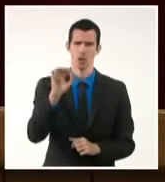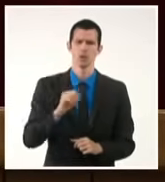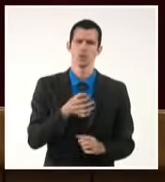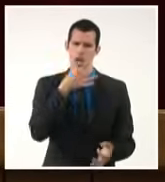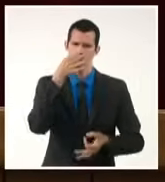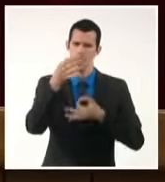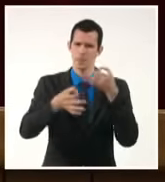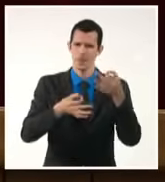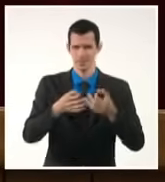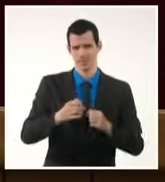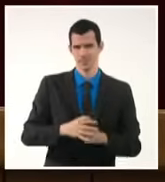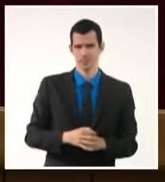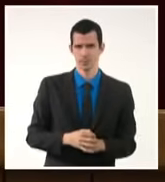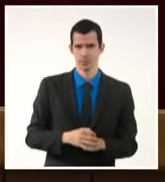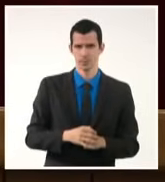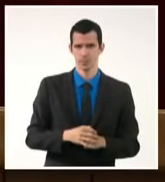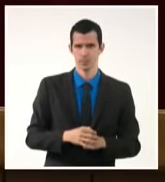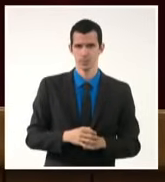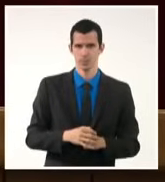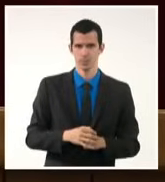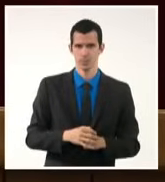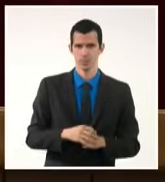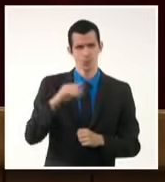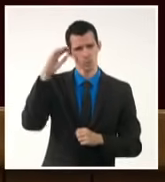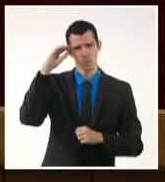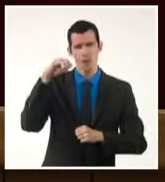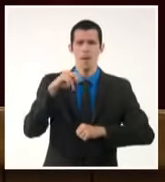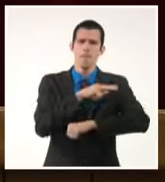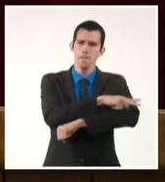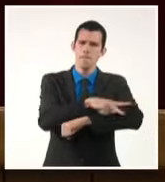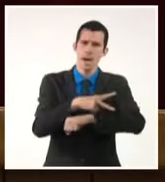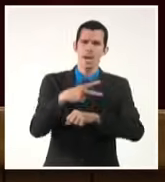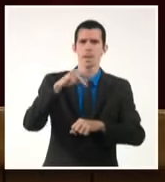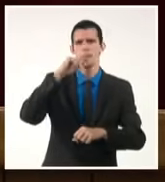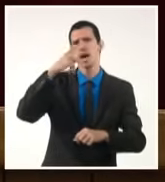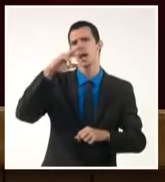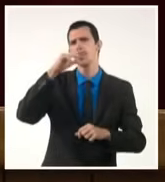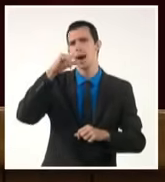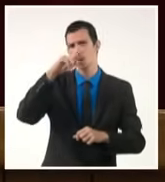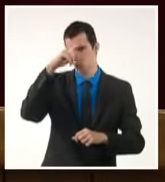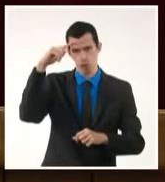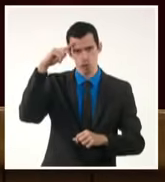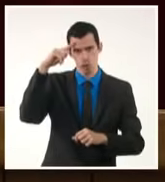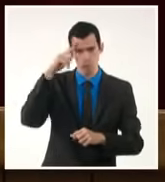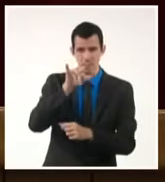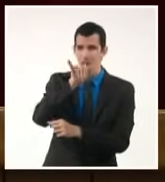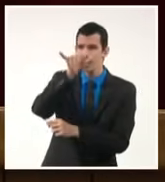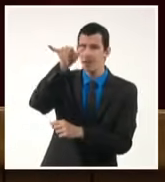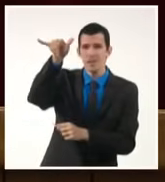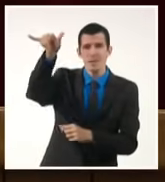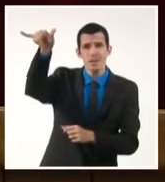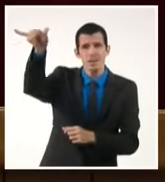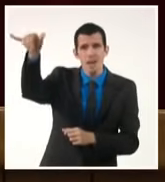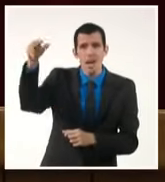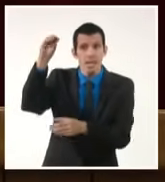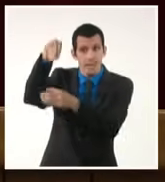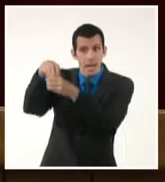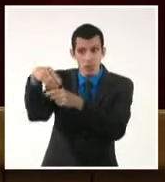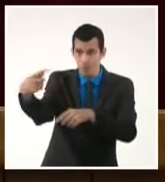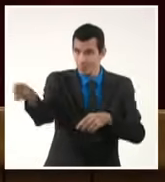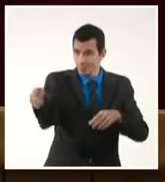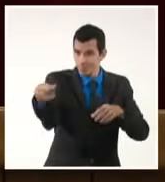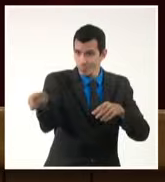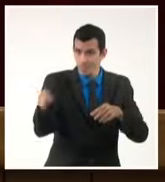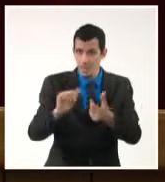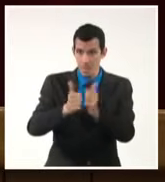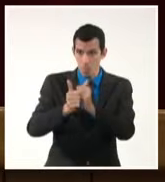de Cubana frente a las costas de Los Barbados, cito: lo que no podrán nunca imaginarse aquellos que cometen grandes crímenes contra